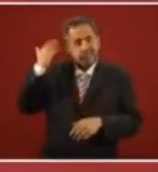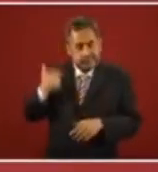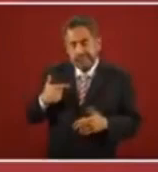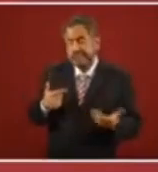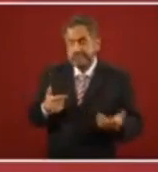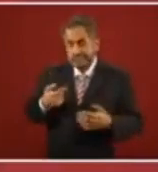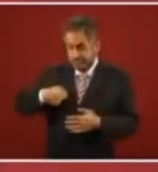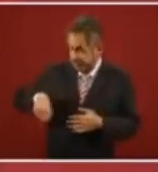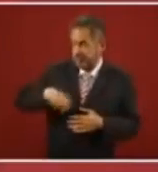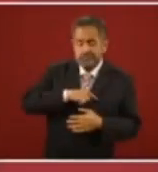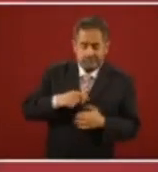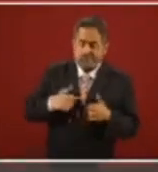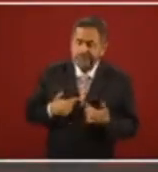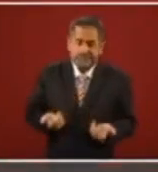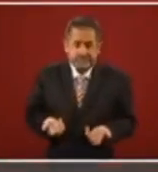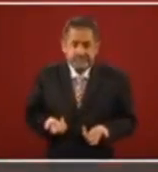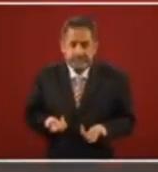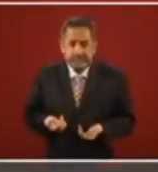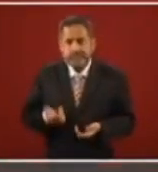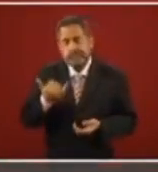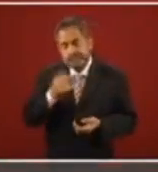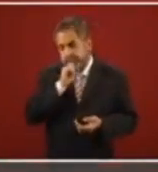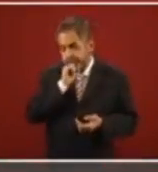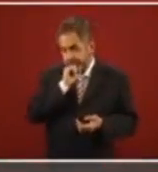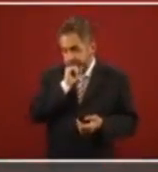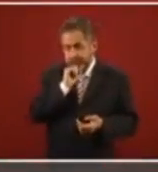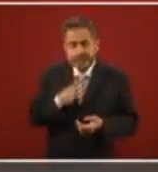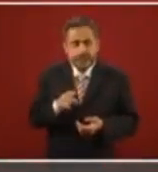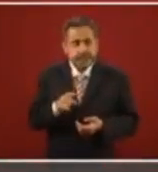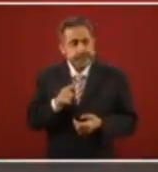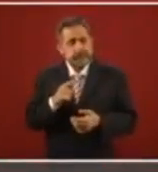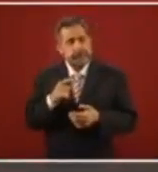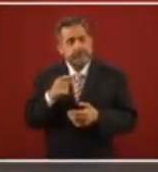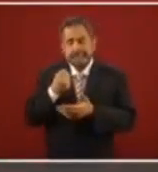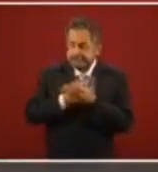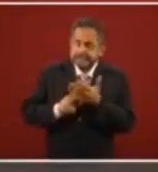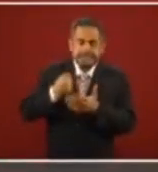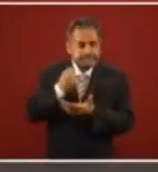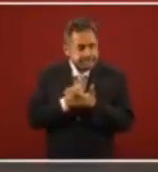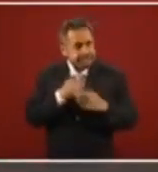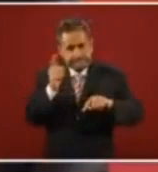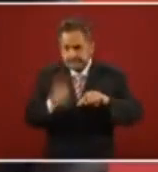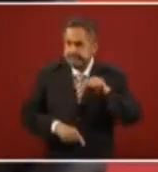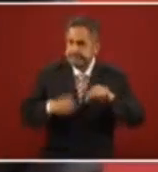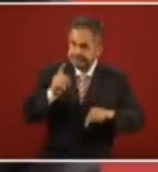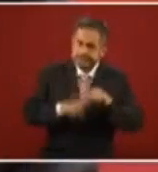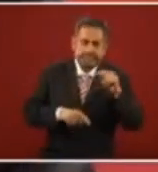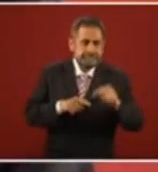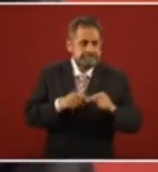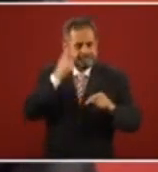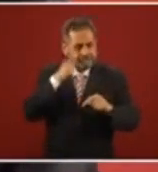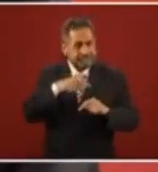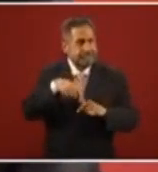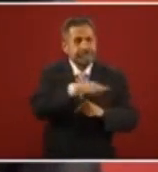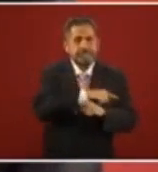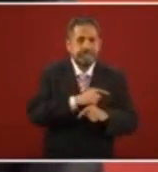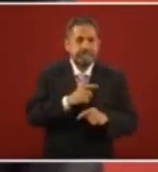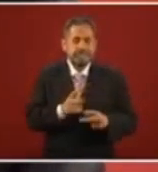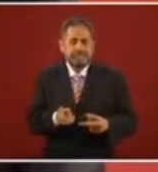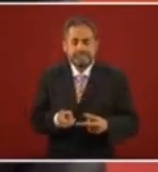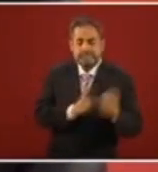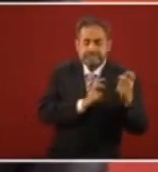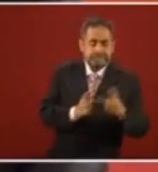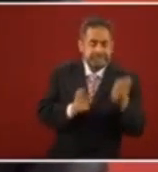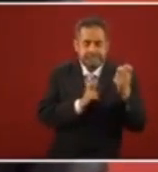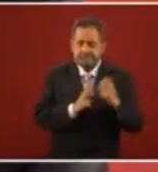nosotros y de la lucha que tenemos con los que se dedican a estas